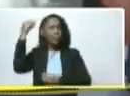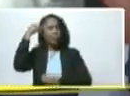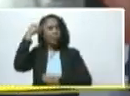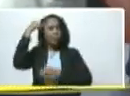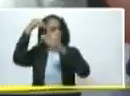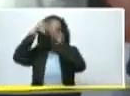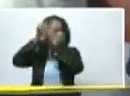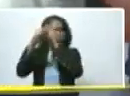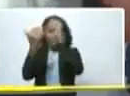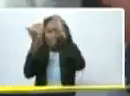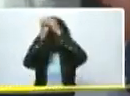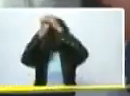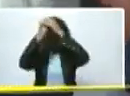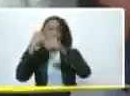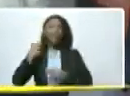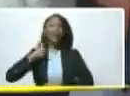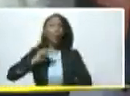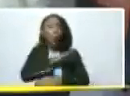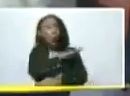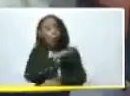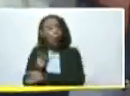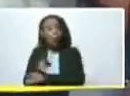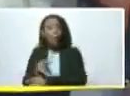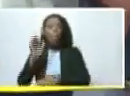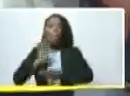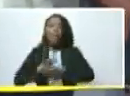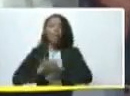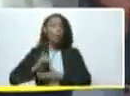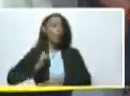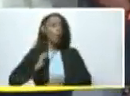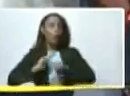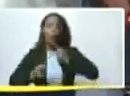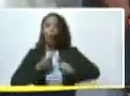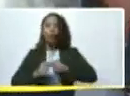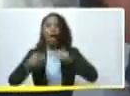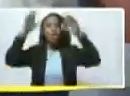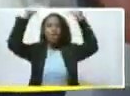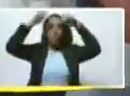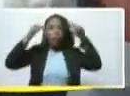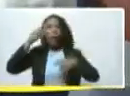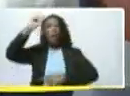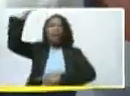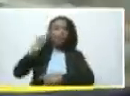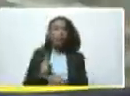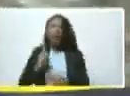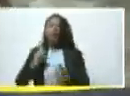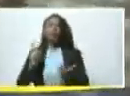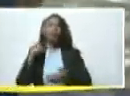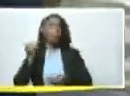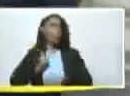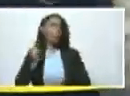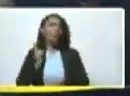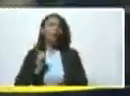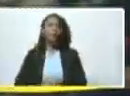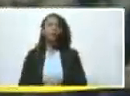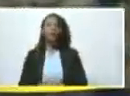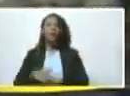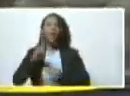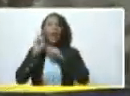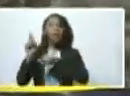que cumplir, pase lo que pase. Llueva, truene y relampaguee. Con